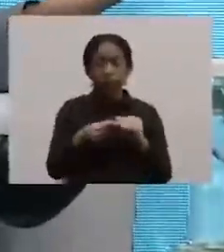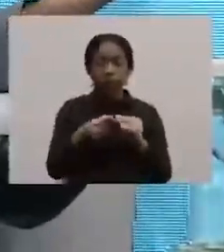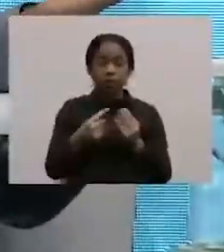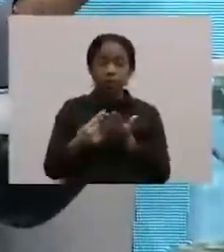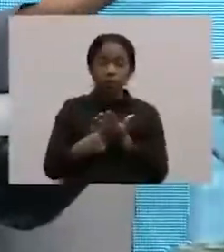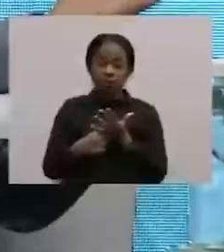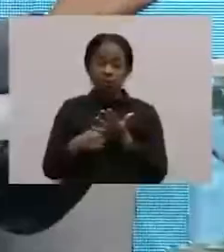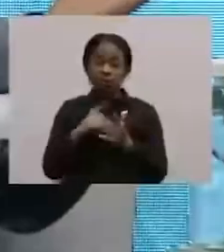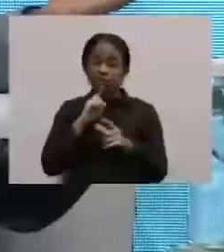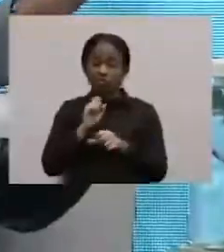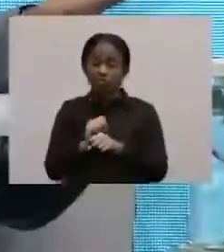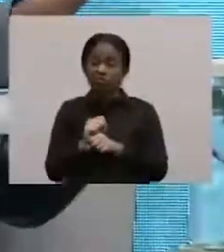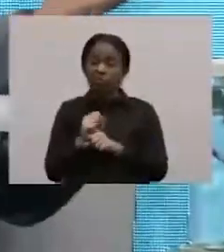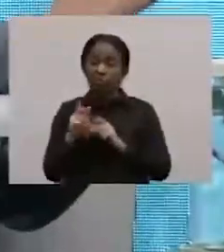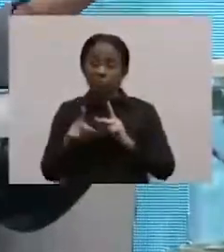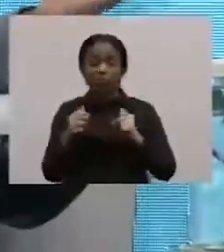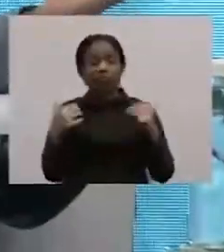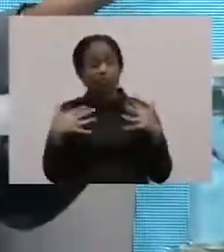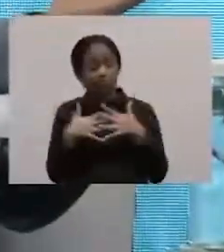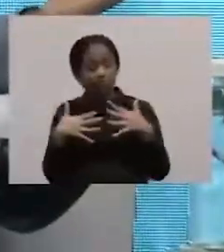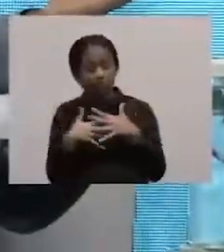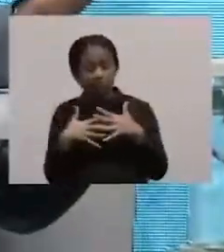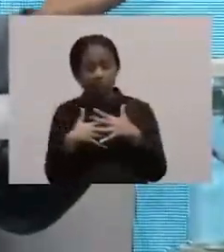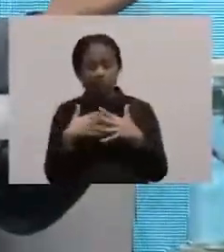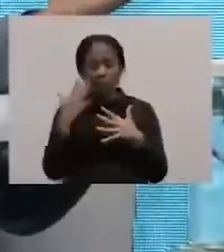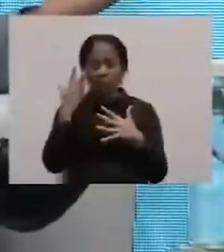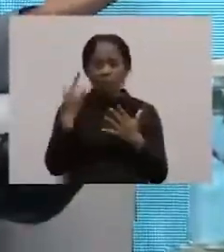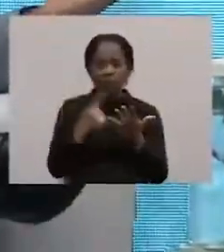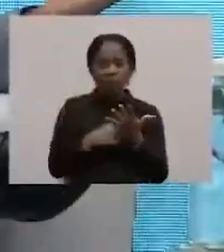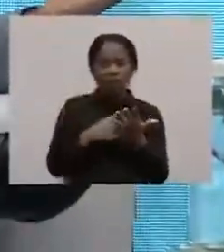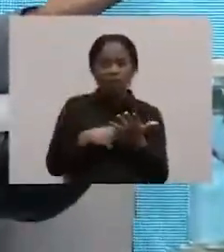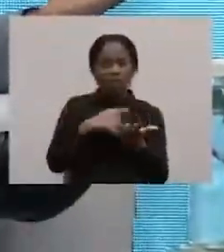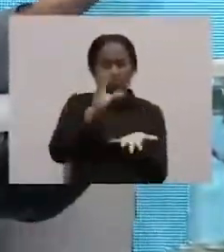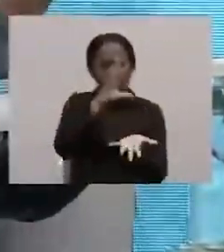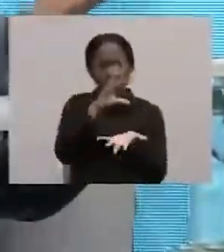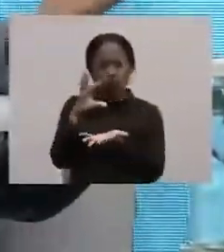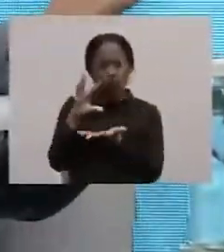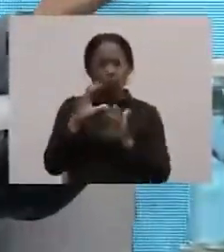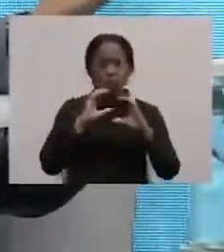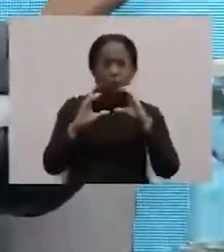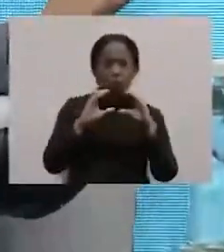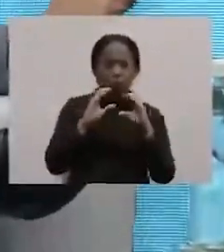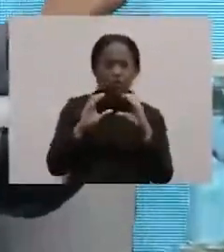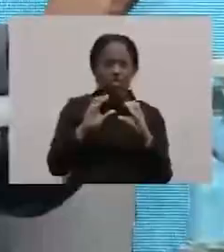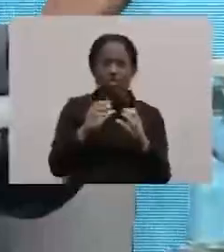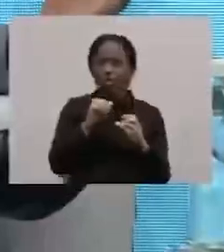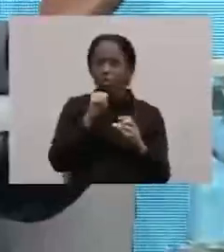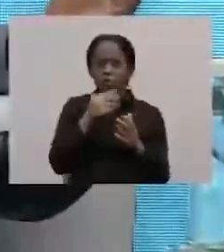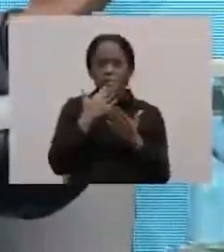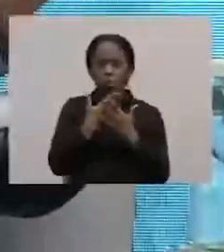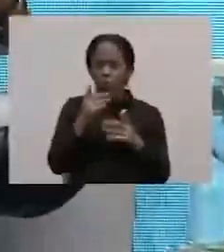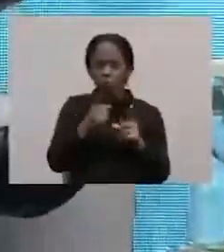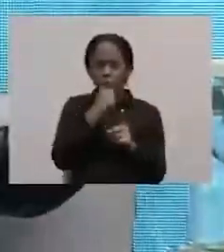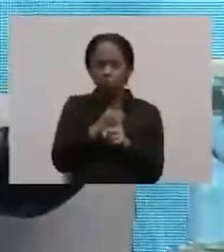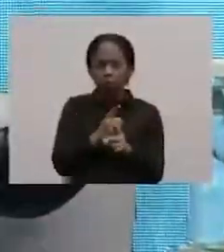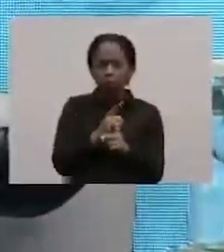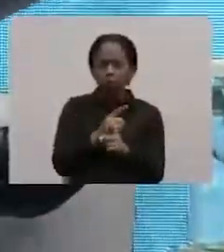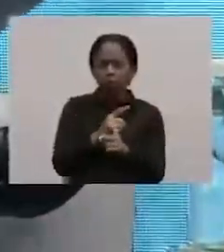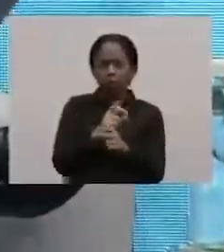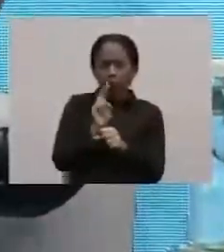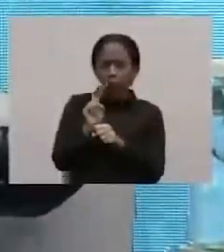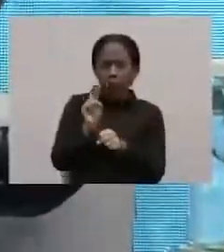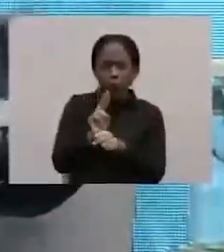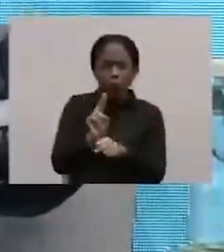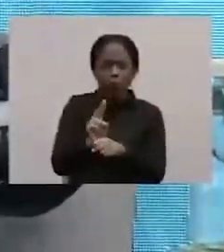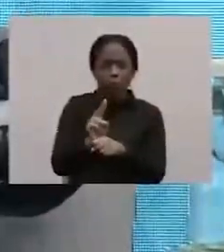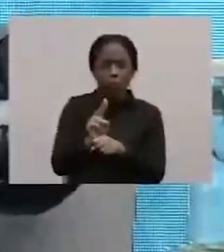vamos a estar claros, es el temor de la mayoría y es el mal uso que le damos a los medios de comunicación. Es el mal uso que le estamos dando a un regalo